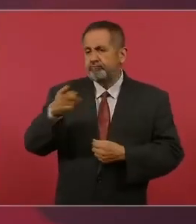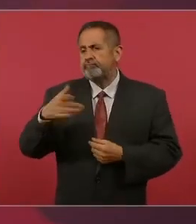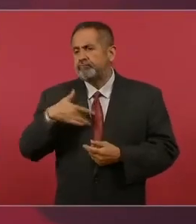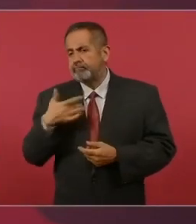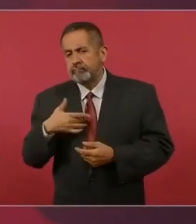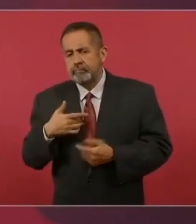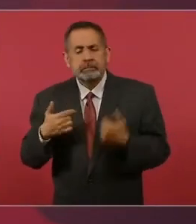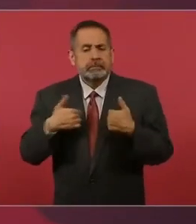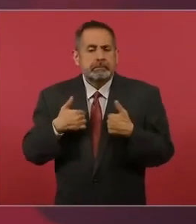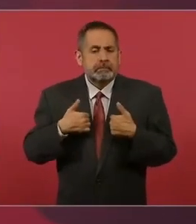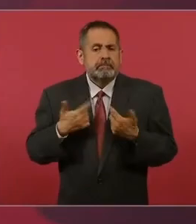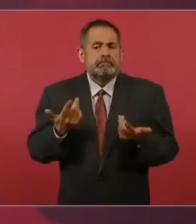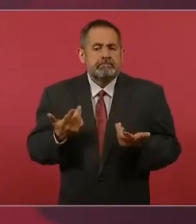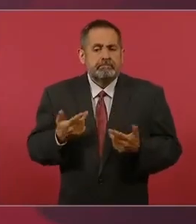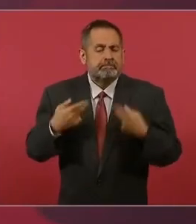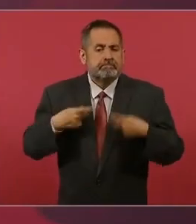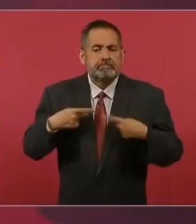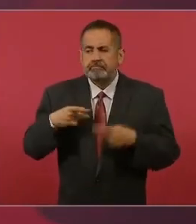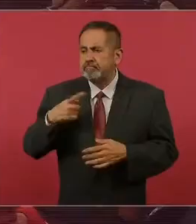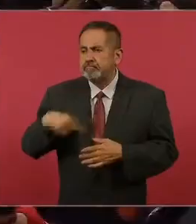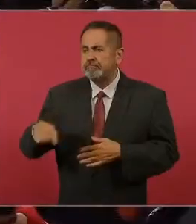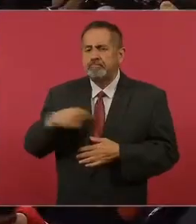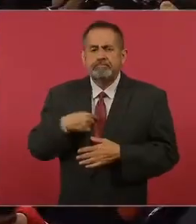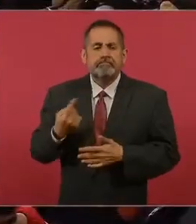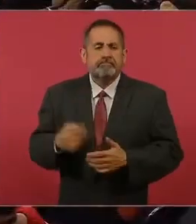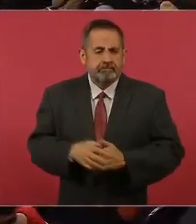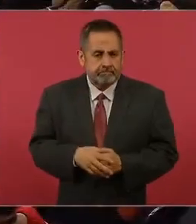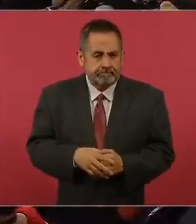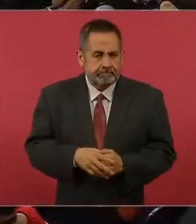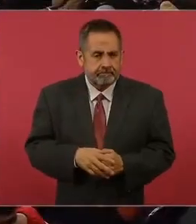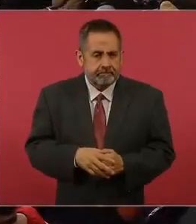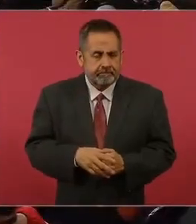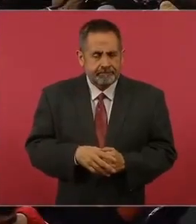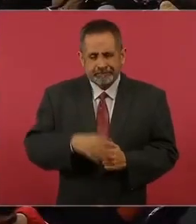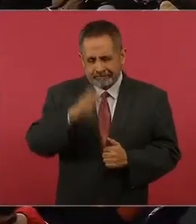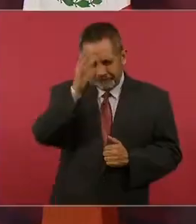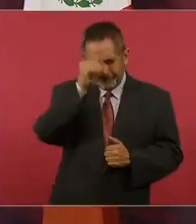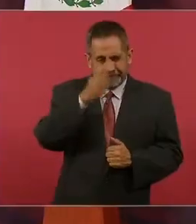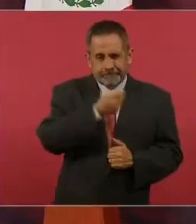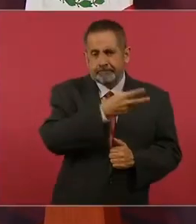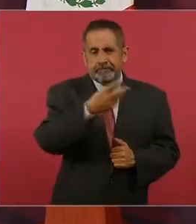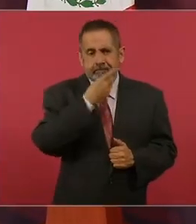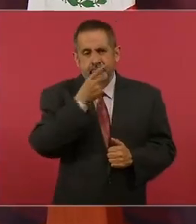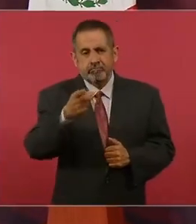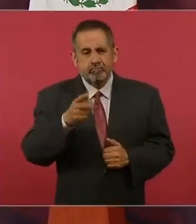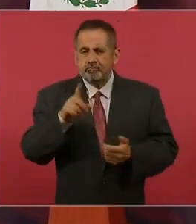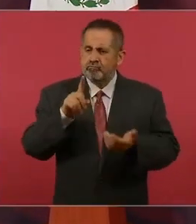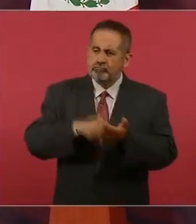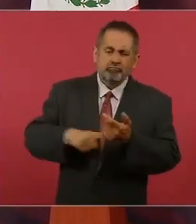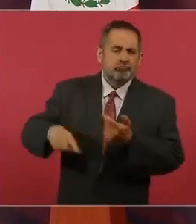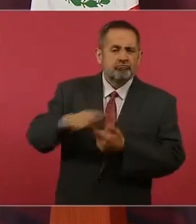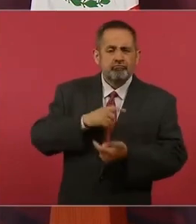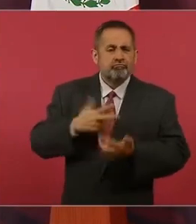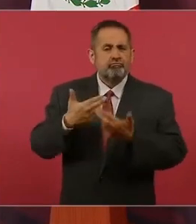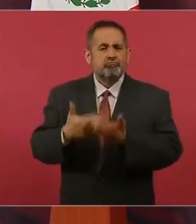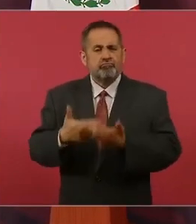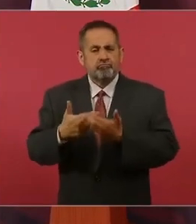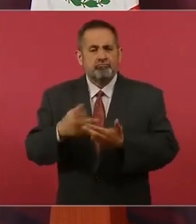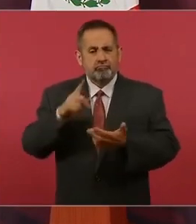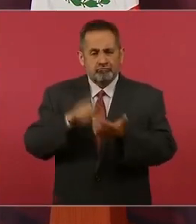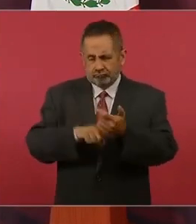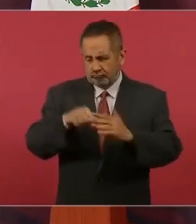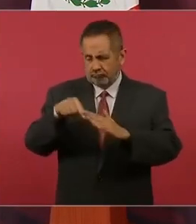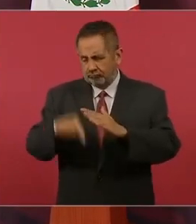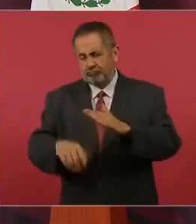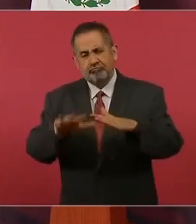qué me beneficio? ¿Te acuerdan lo que decían? Tenemos un tesoro en el fondo del